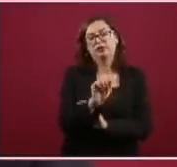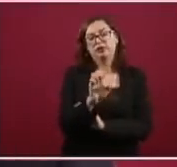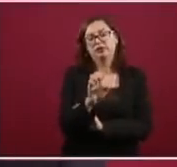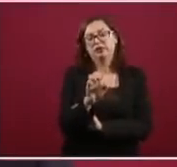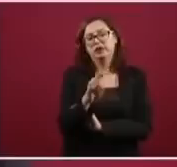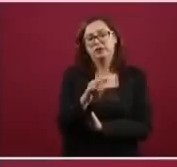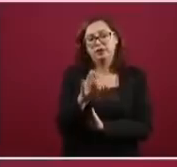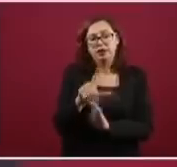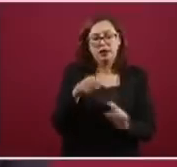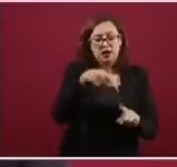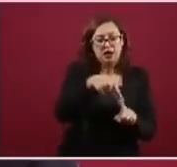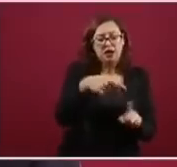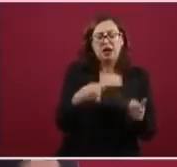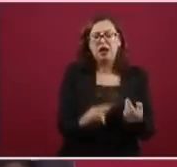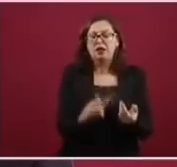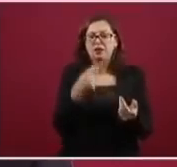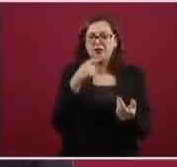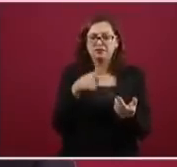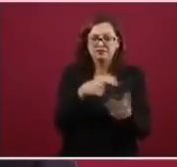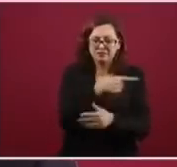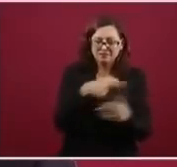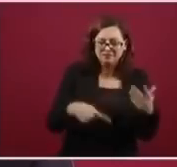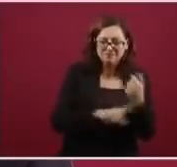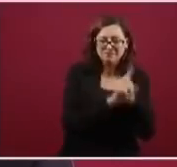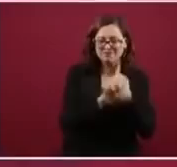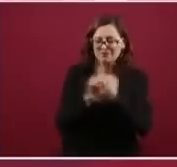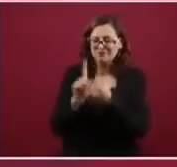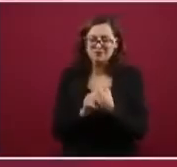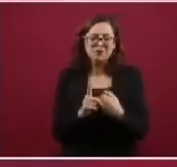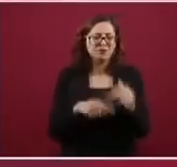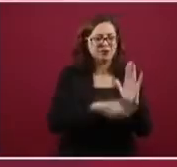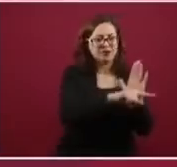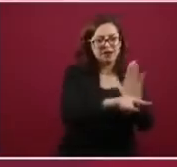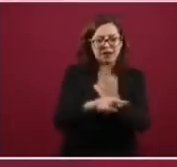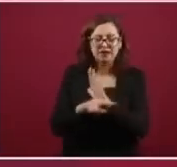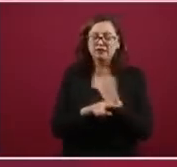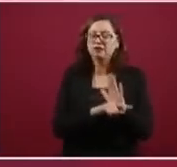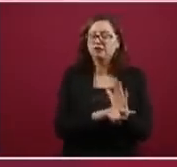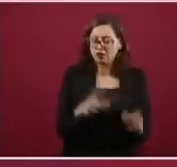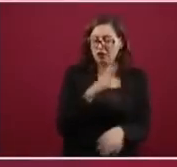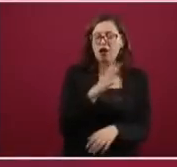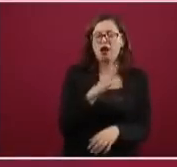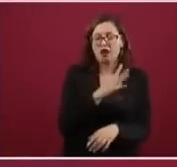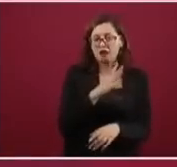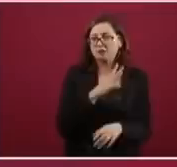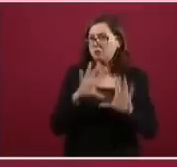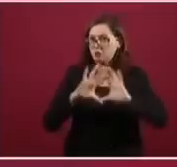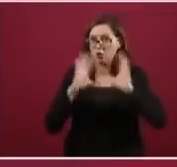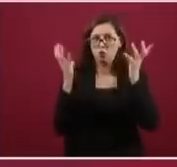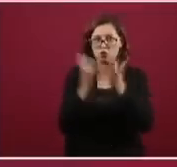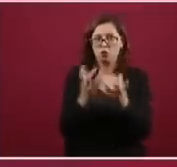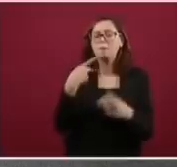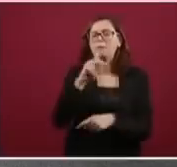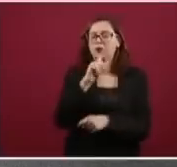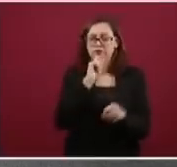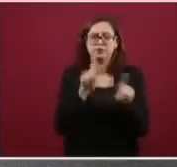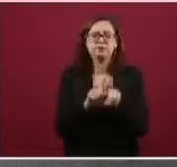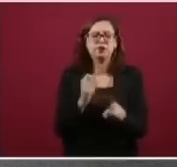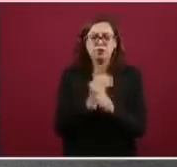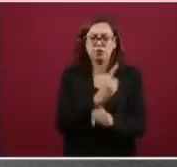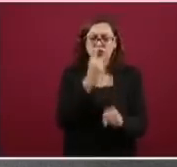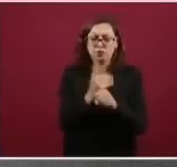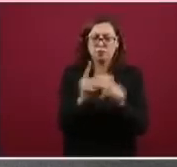conflictos comerciales han tenido efectos negativos en todas las economías y también en la nuestra pero también han generado oportunidades y